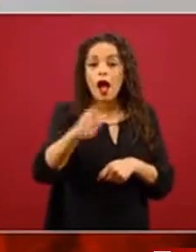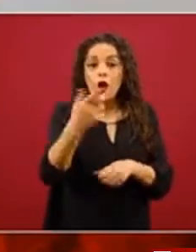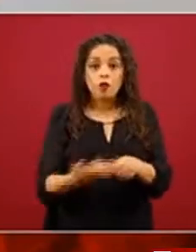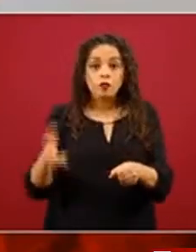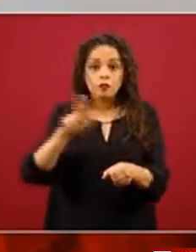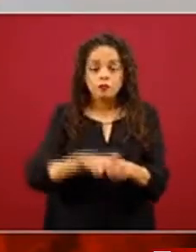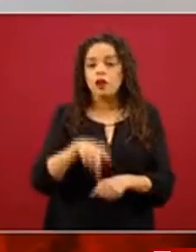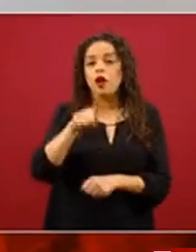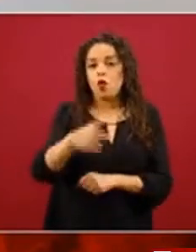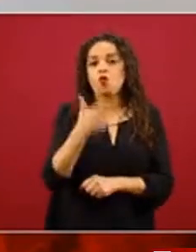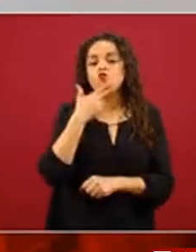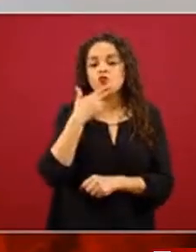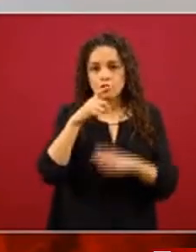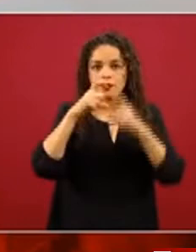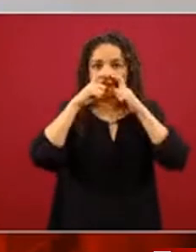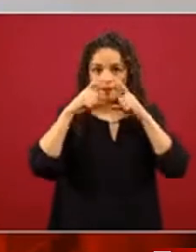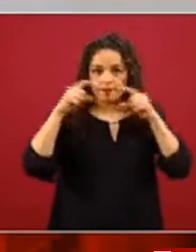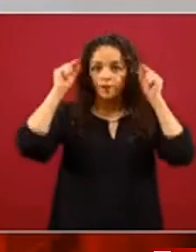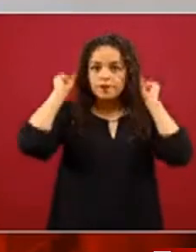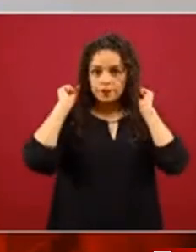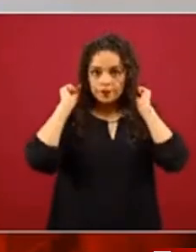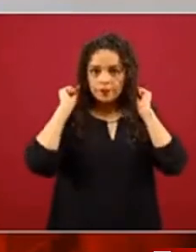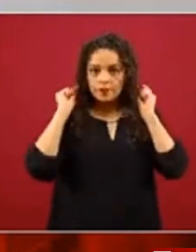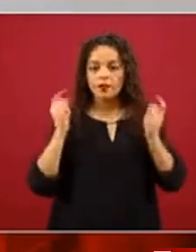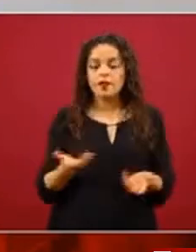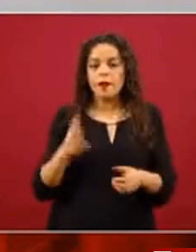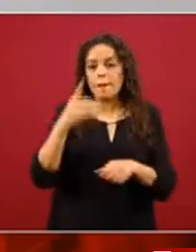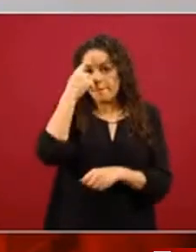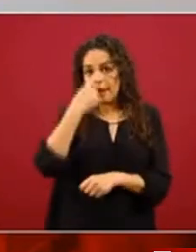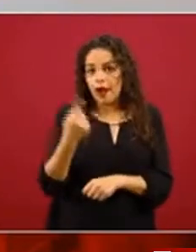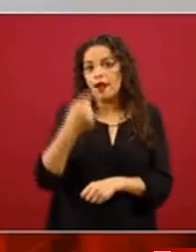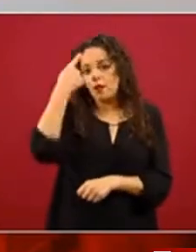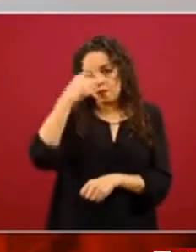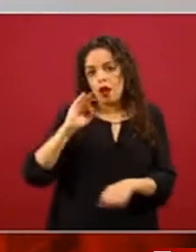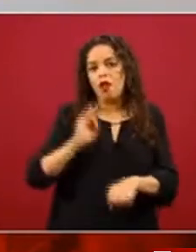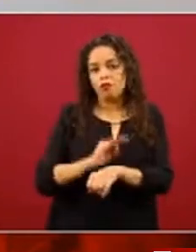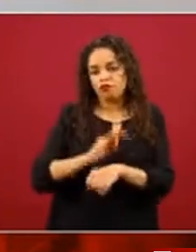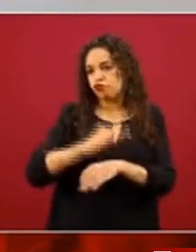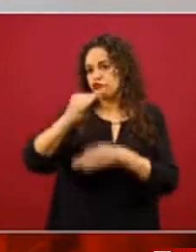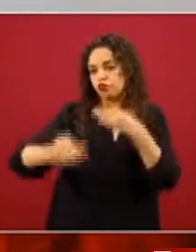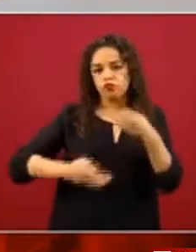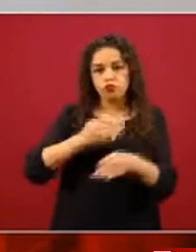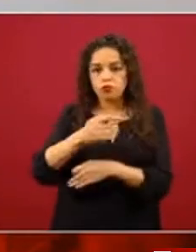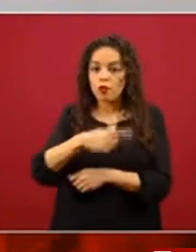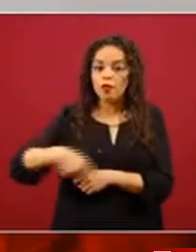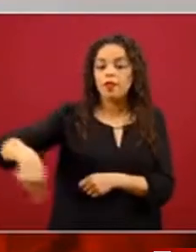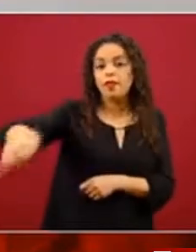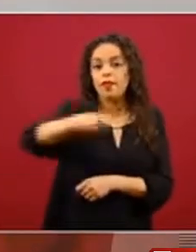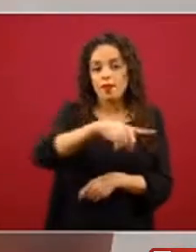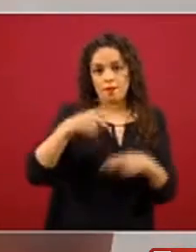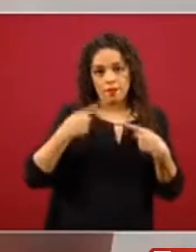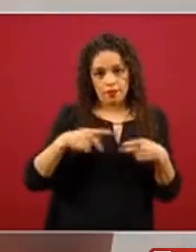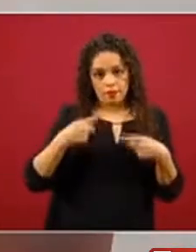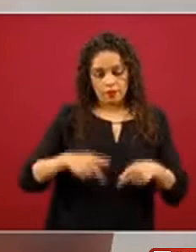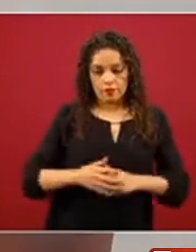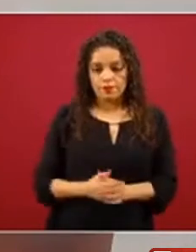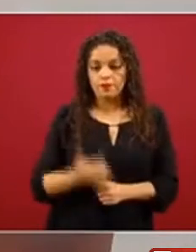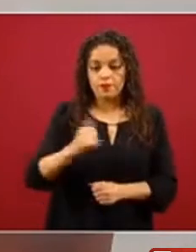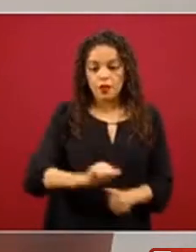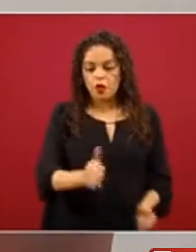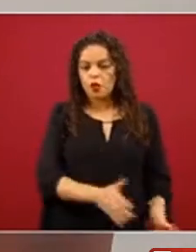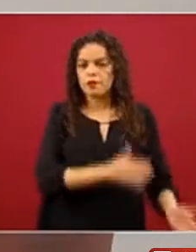con la finalidad de proteger a los demás. Y después tenemos el grupo que es